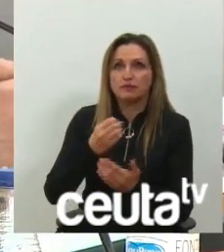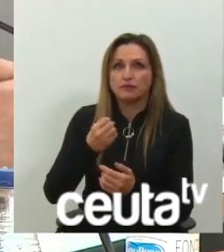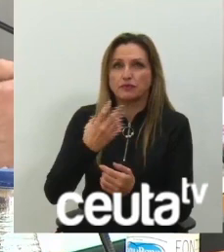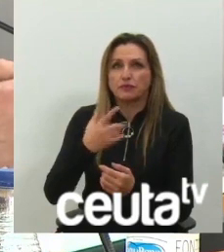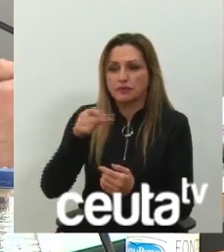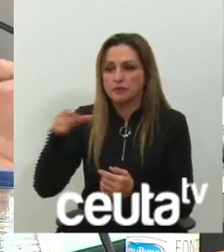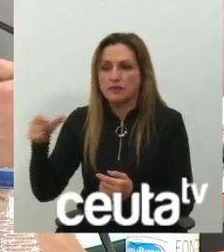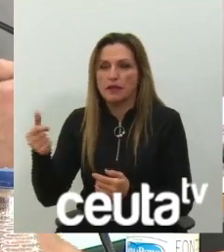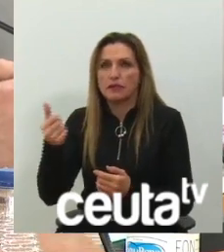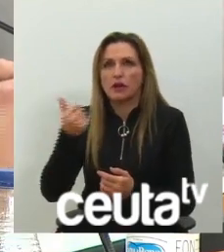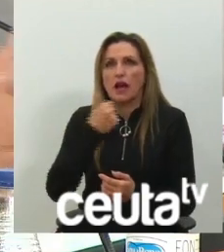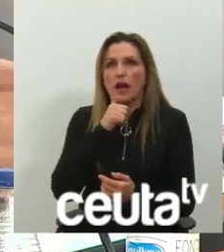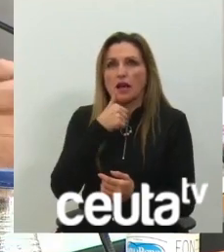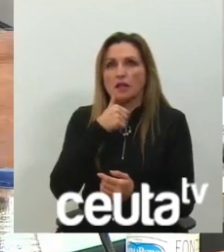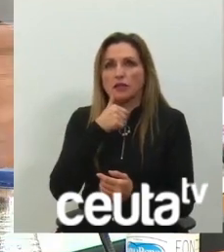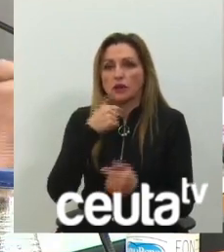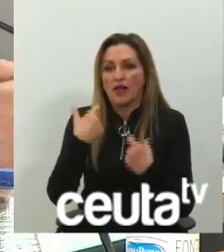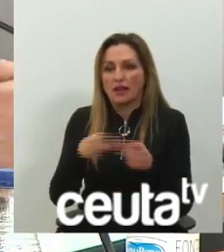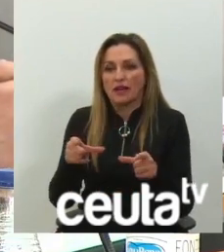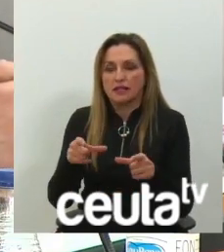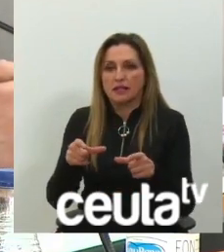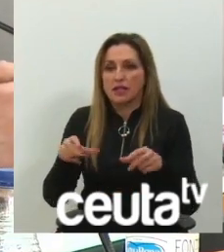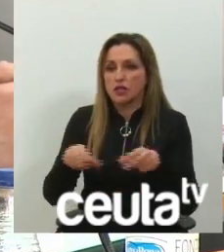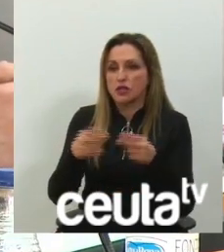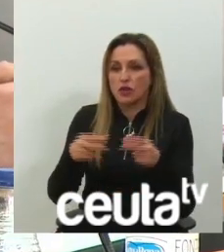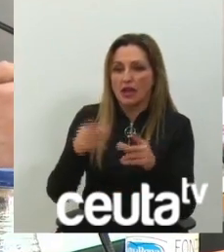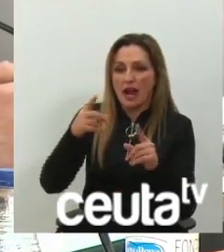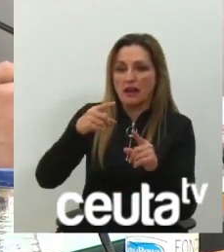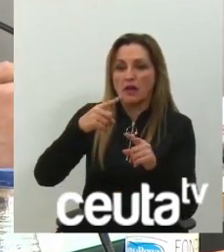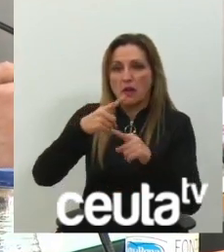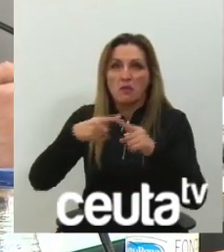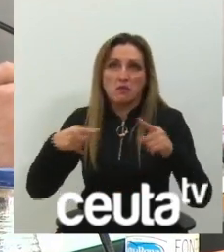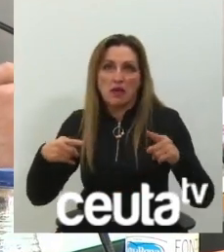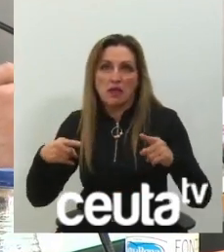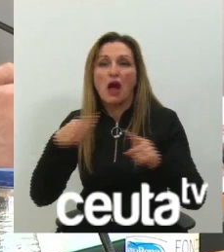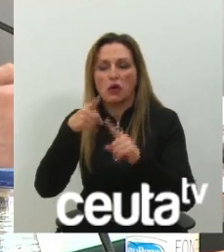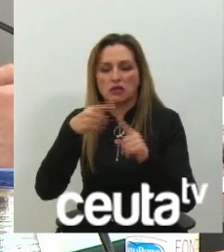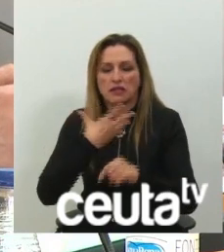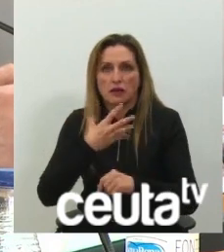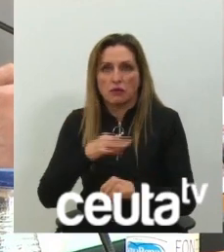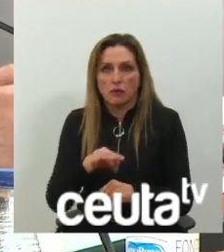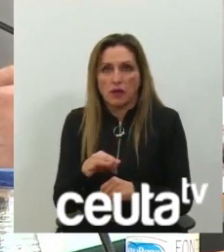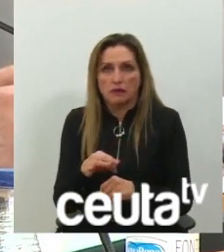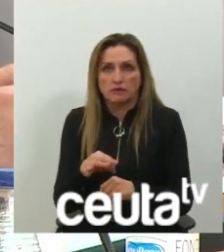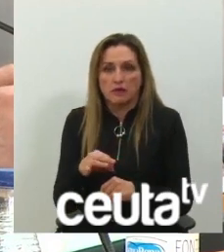de clases sociales medias puedan utilizar nosotros ya digo creemos que es